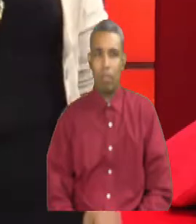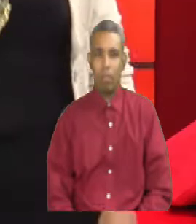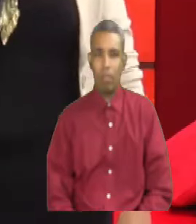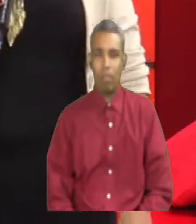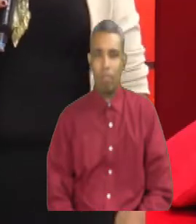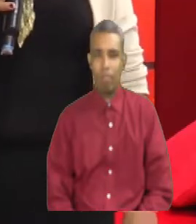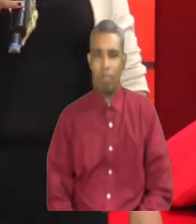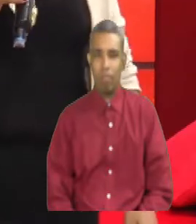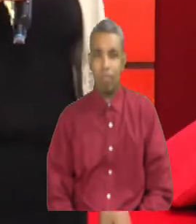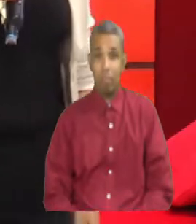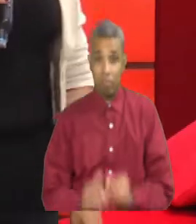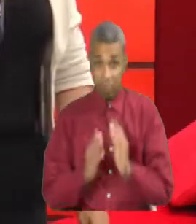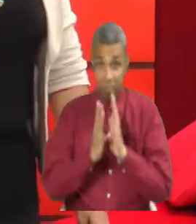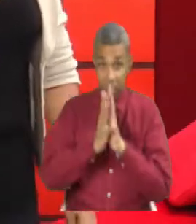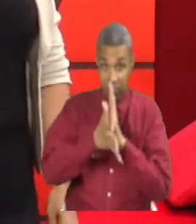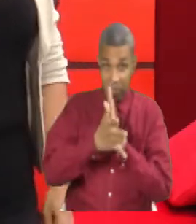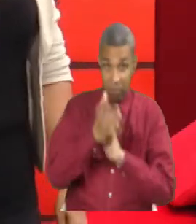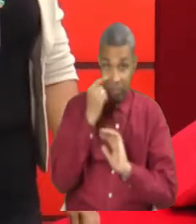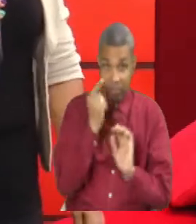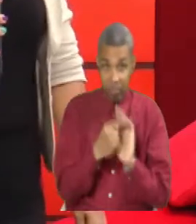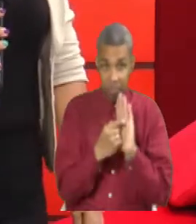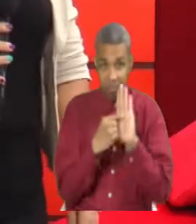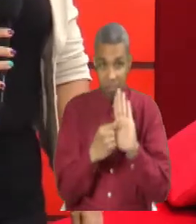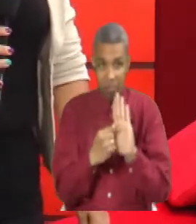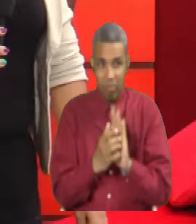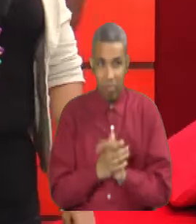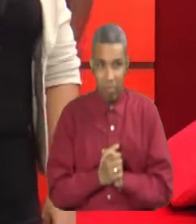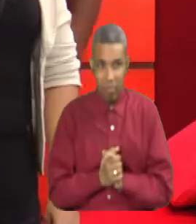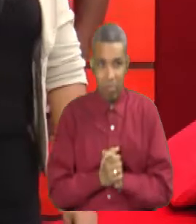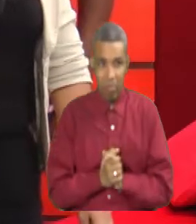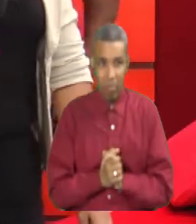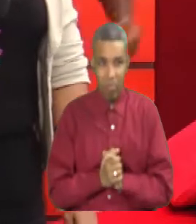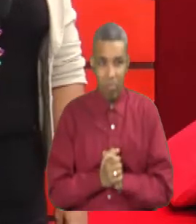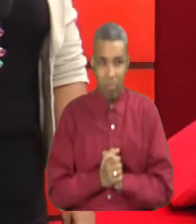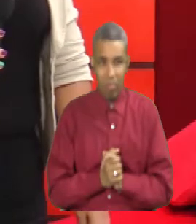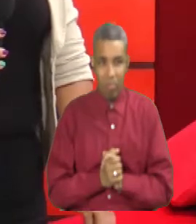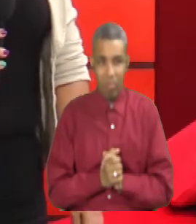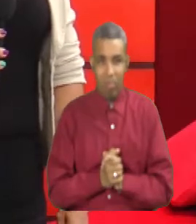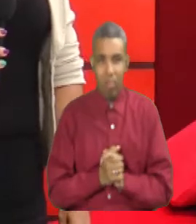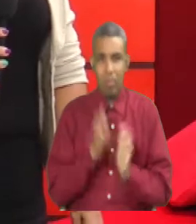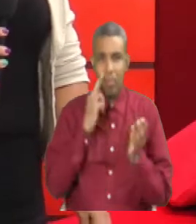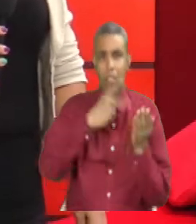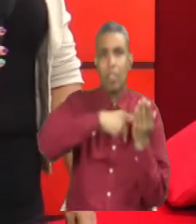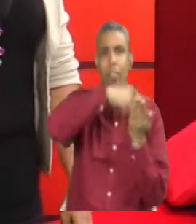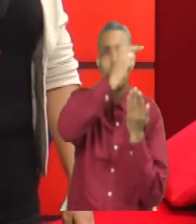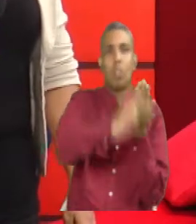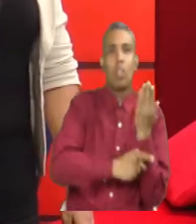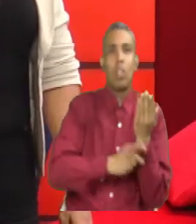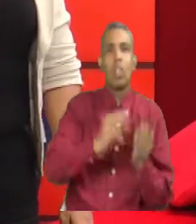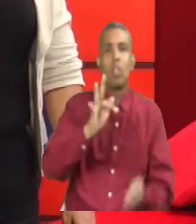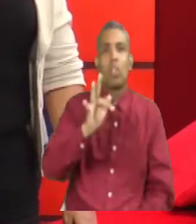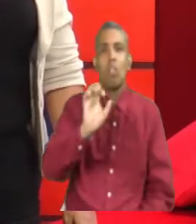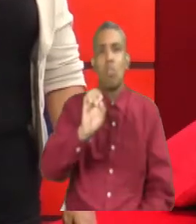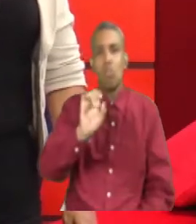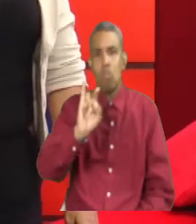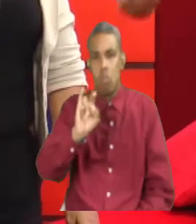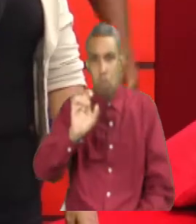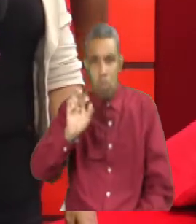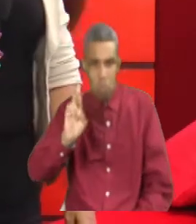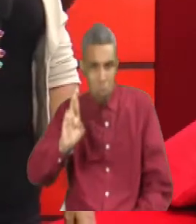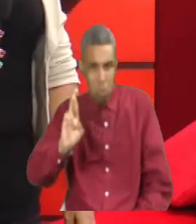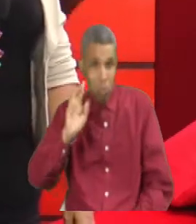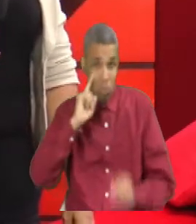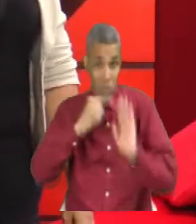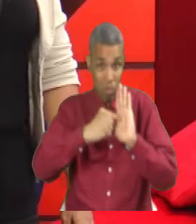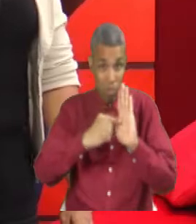bueno, yo les quiero mostrar a ustedes los destinos que tiene Proyectos Tour para que ustedes disfruten con ellos estas